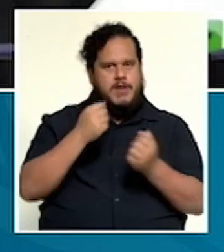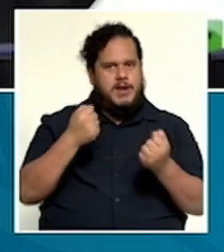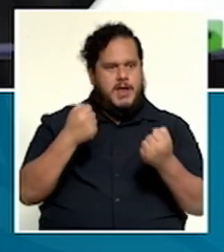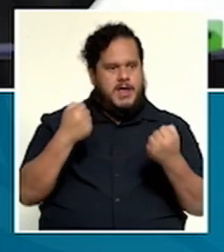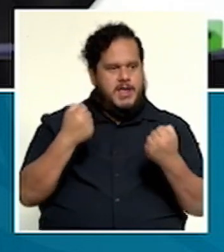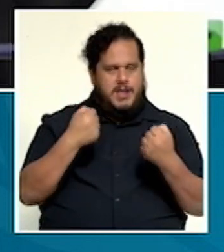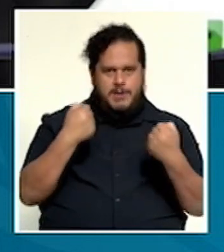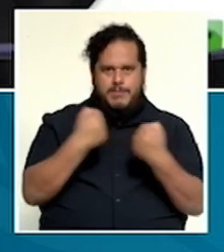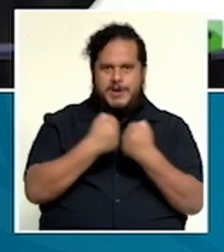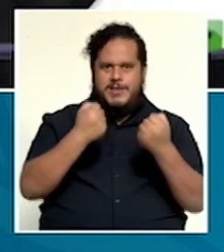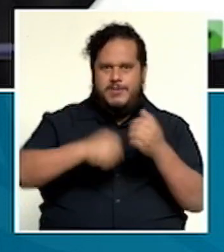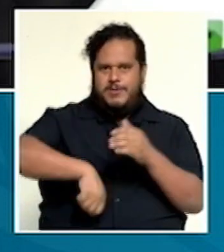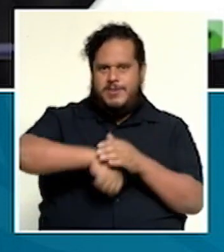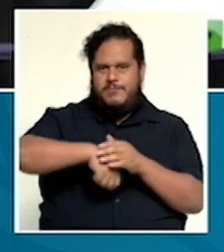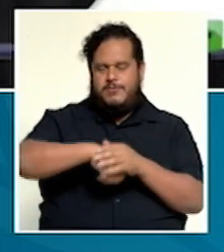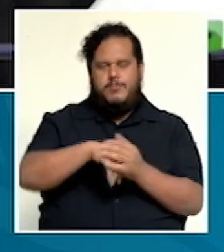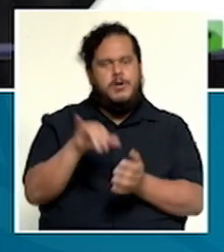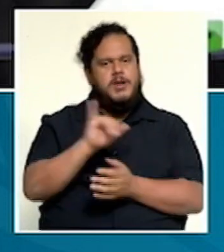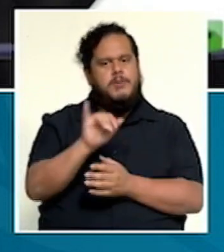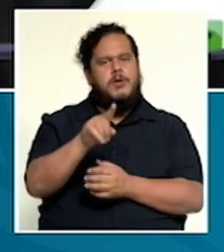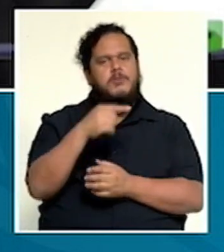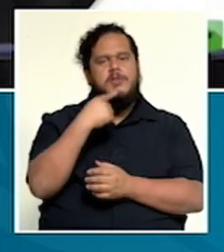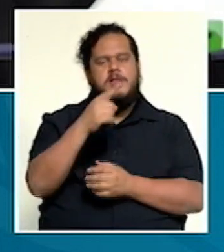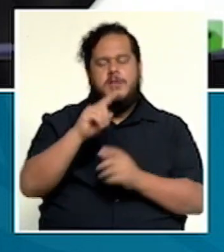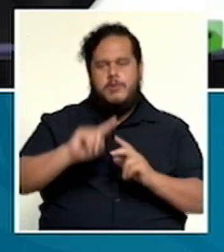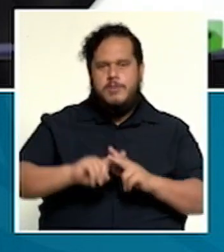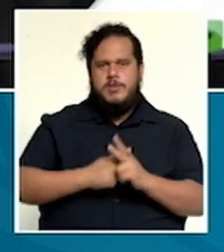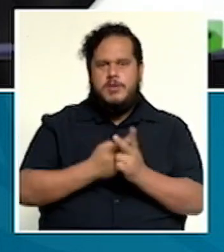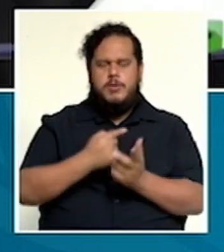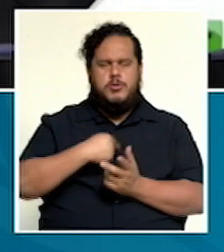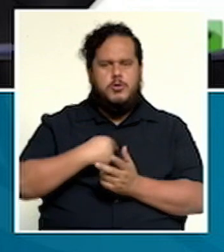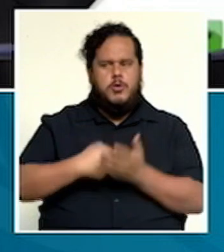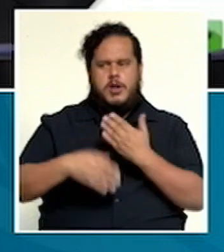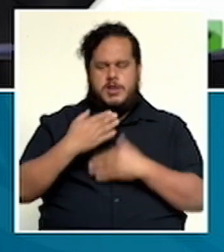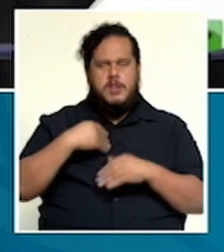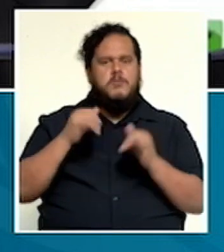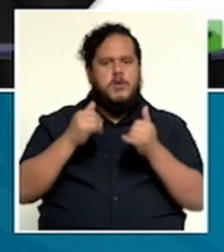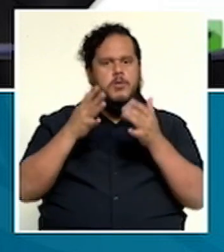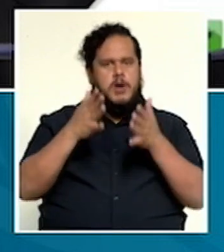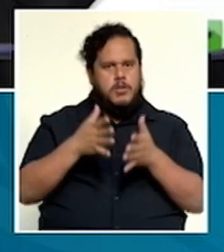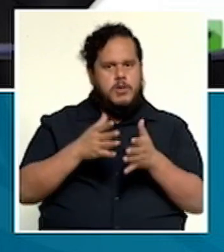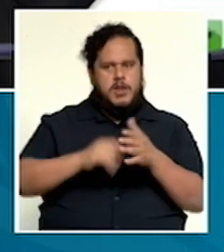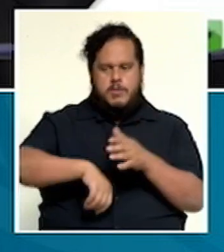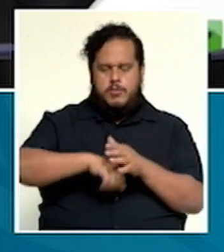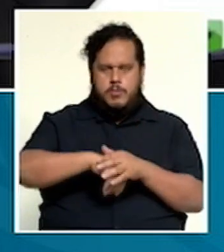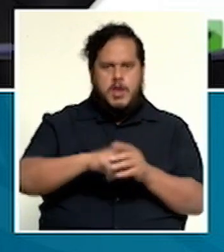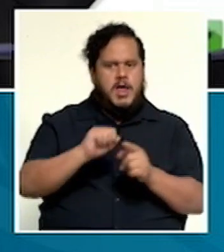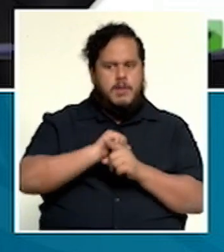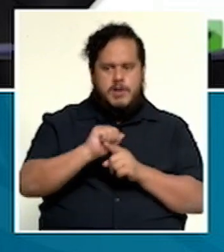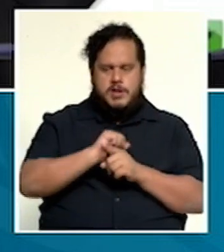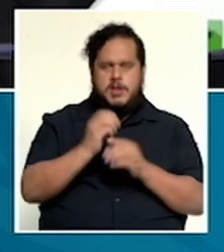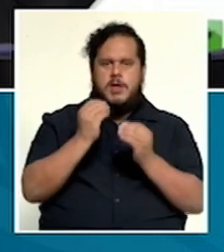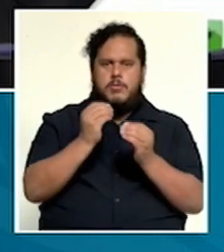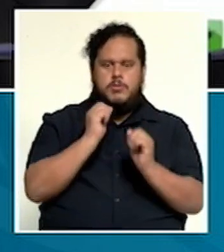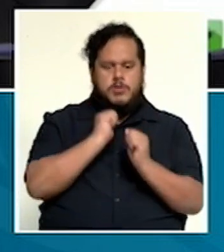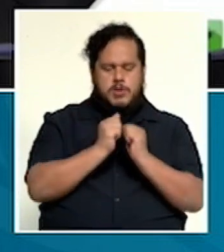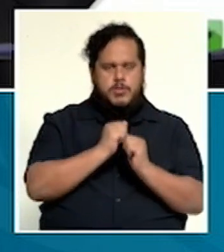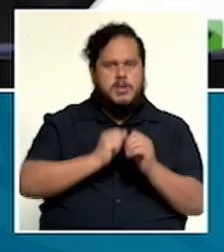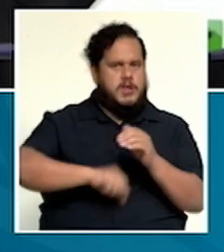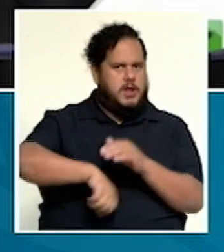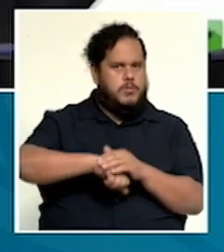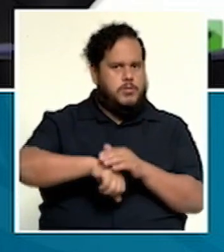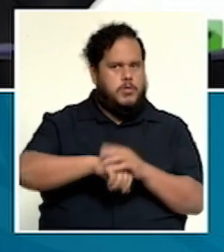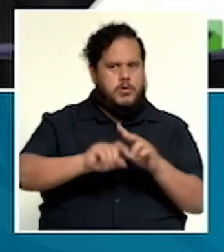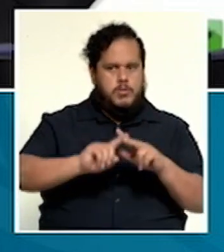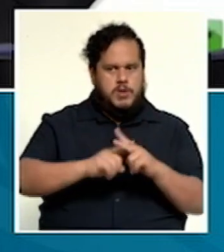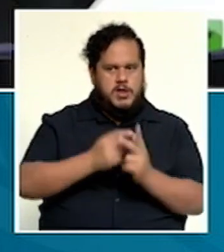fútbol. También, como usted comentó al principio, fui jugadora de fútbol, empecé a practicar varios deportes. El fútbol lo empecé a practicar